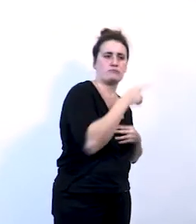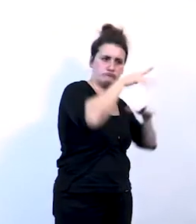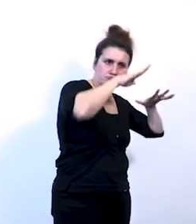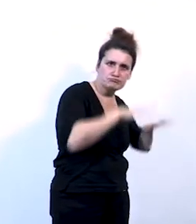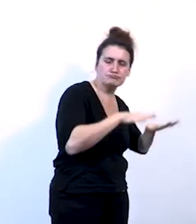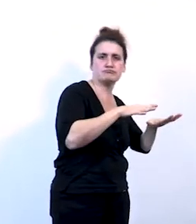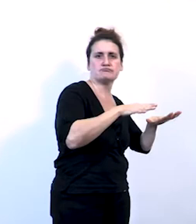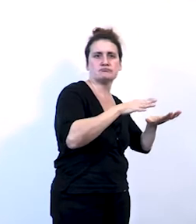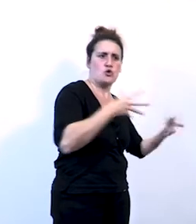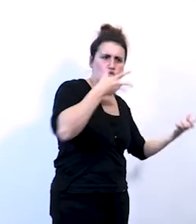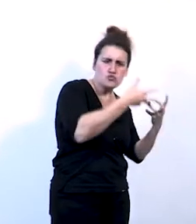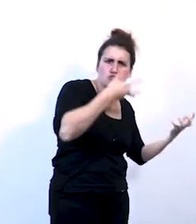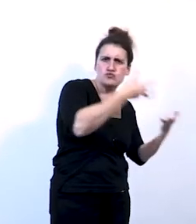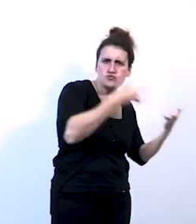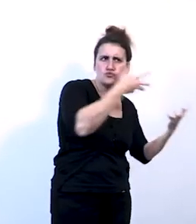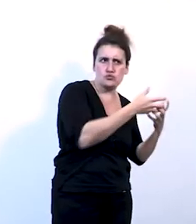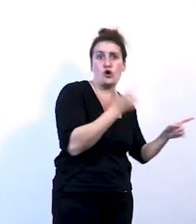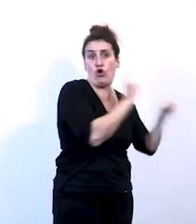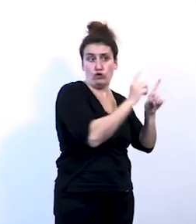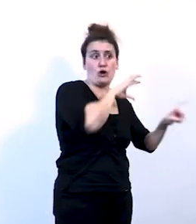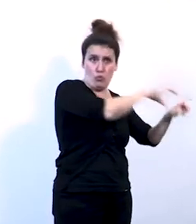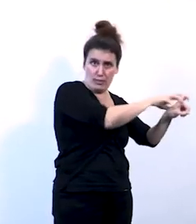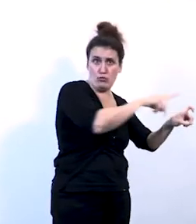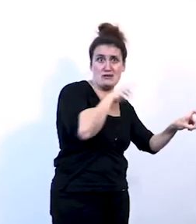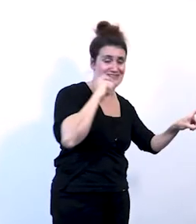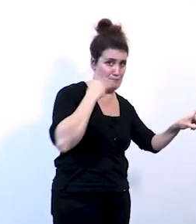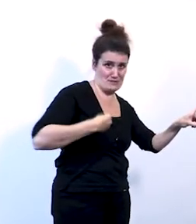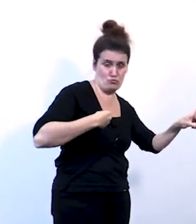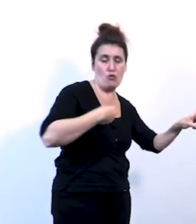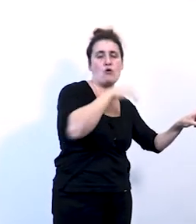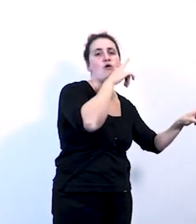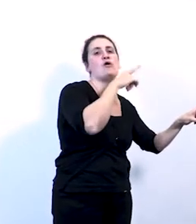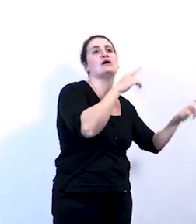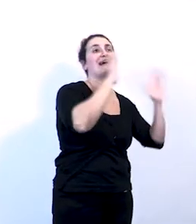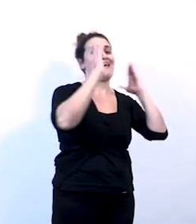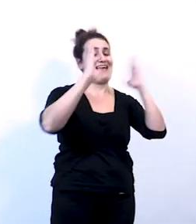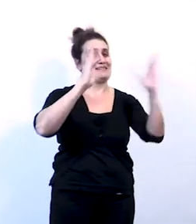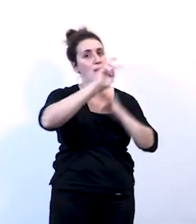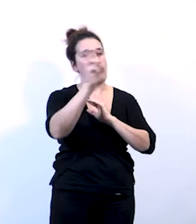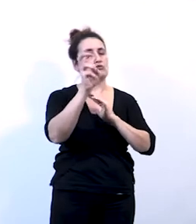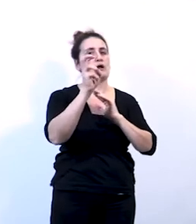estaba luchando en contra de la ocupación israelí. Tenemos